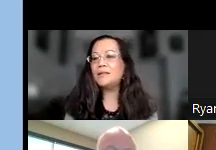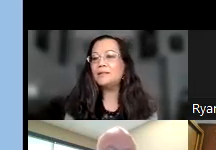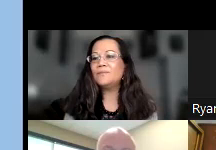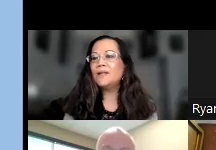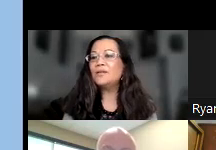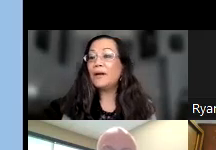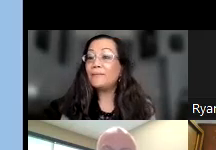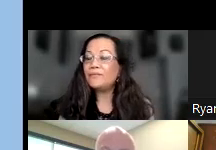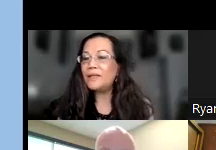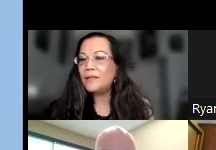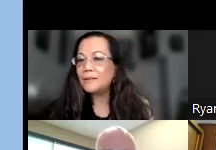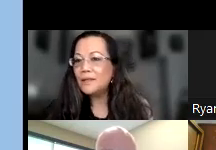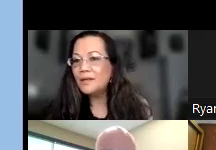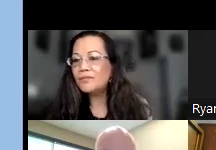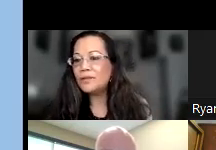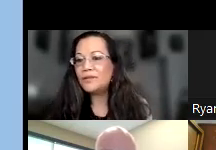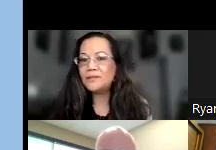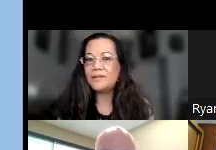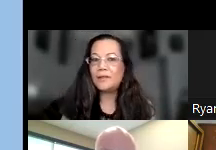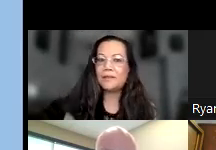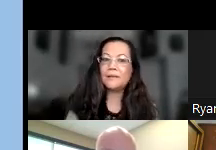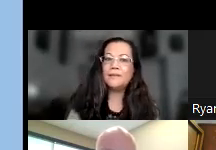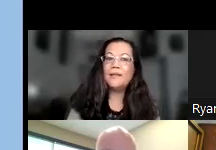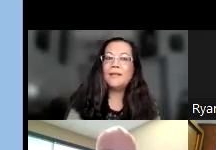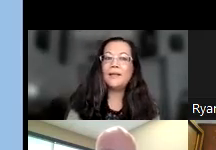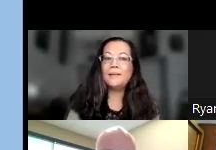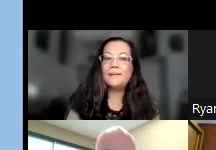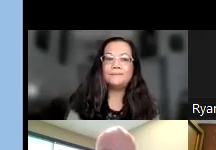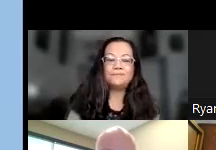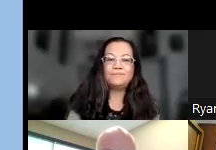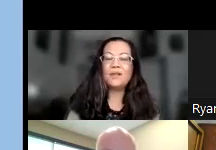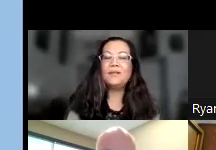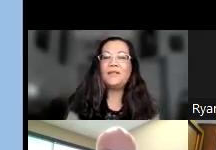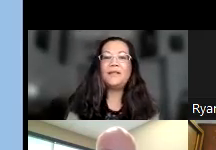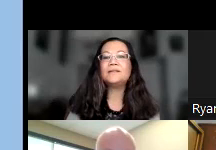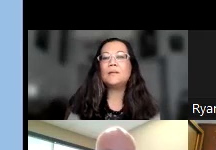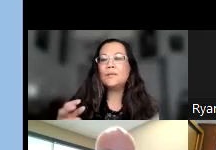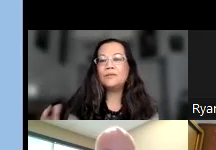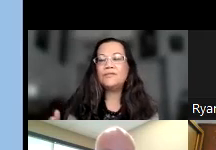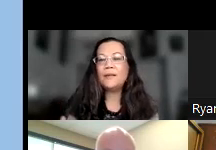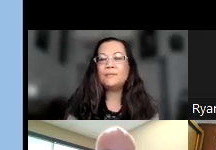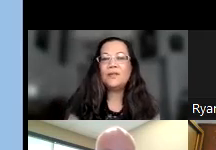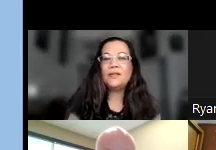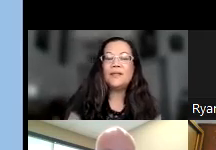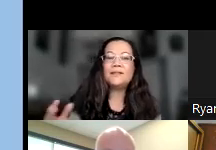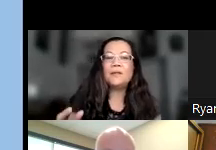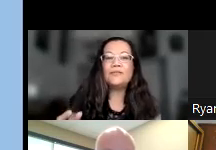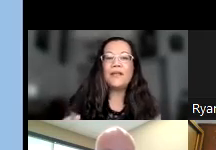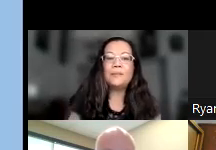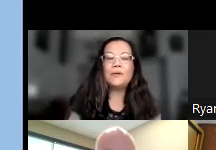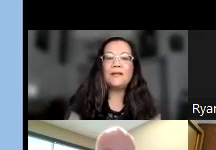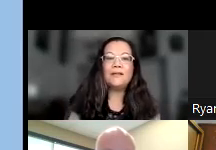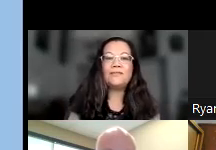organizaciones basadas en la comunidad y que están subvencionadas para este